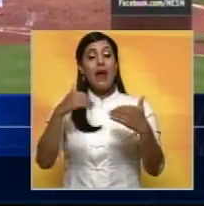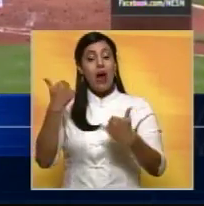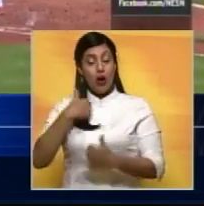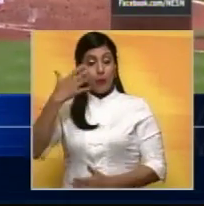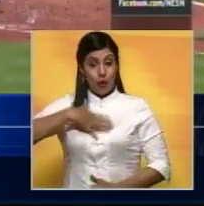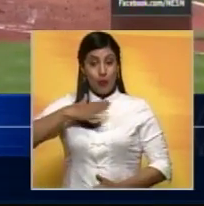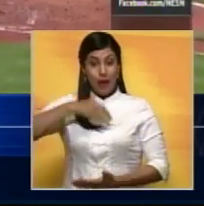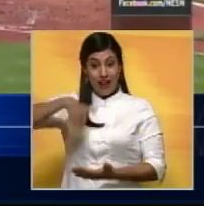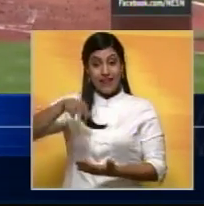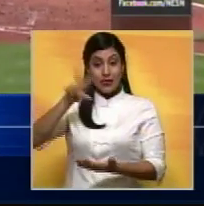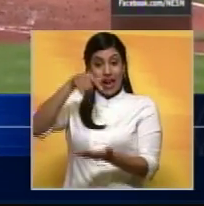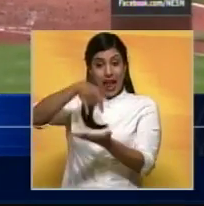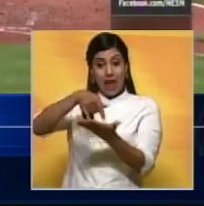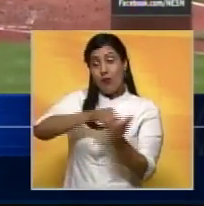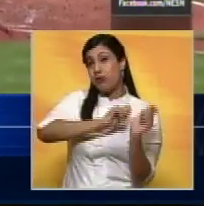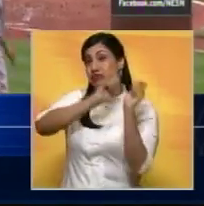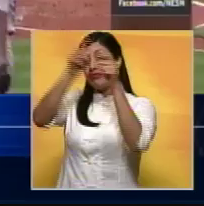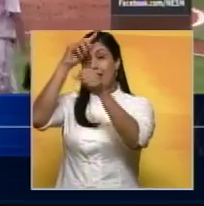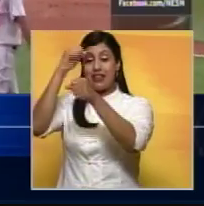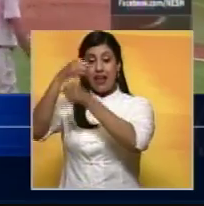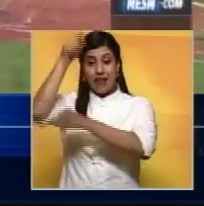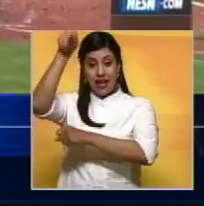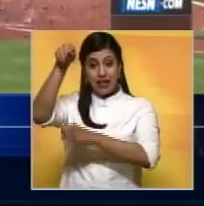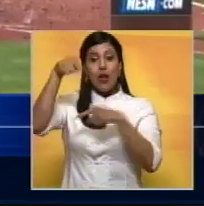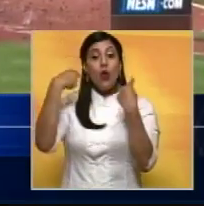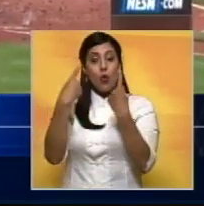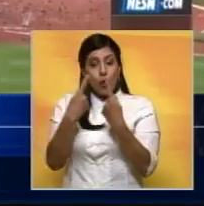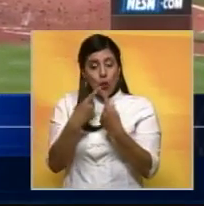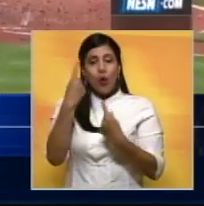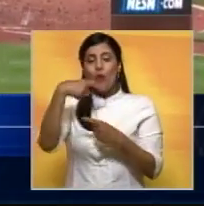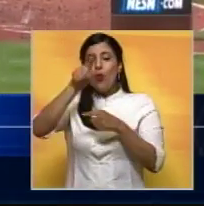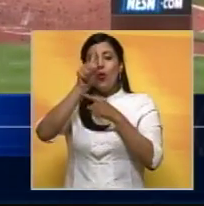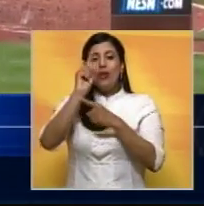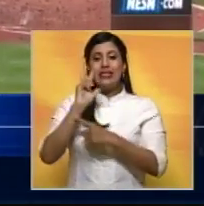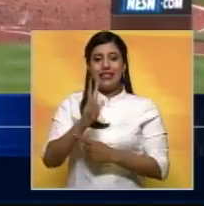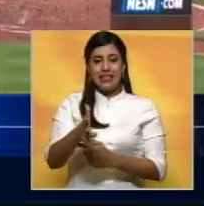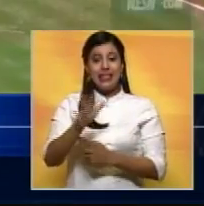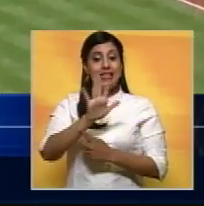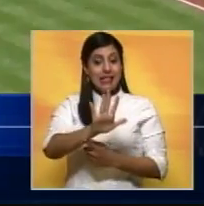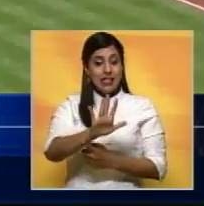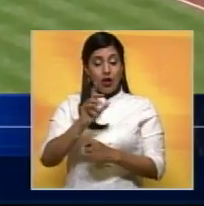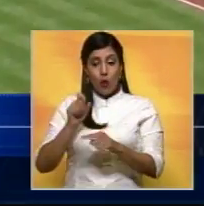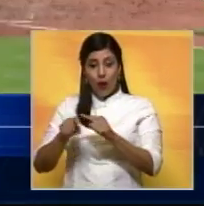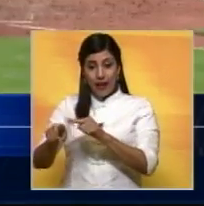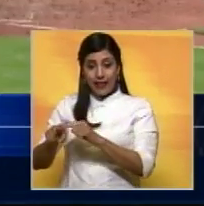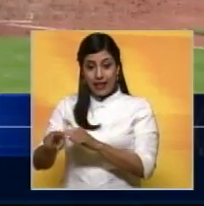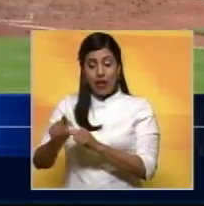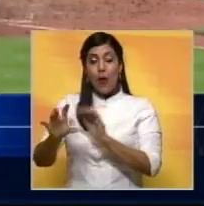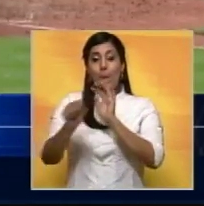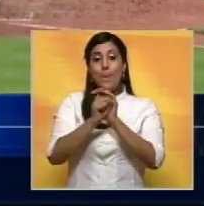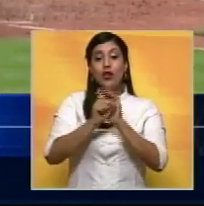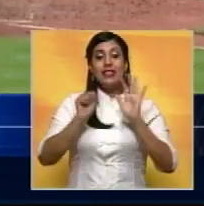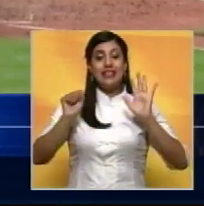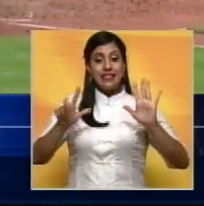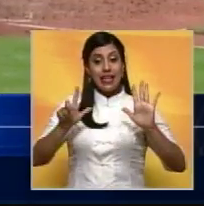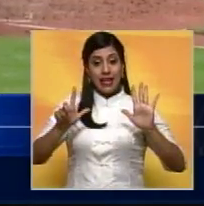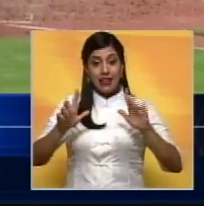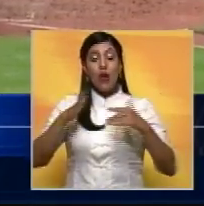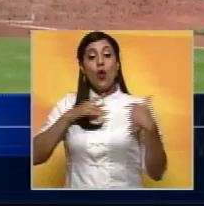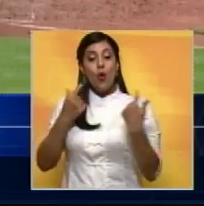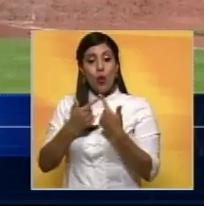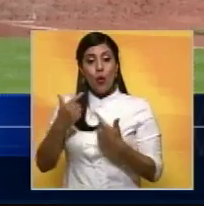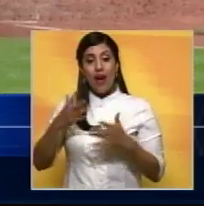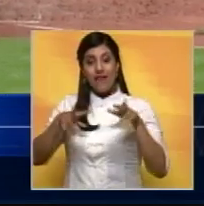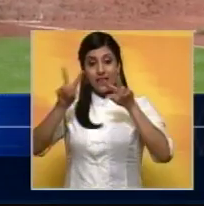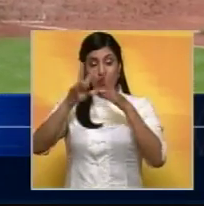El carabobeño lanzó por espacio de 6 episodios en los que solo toleró un hit, otorgó 5 boletos y ponchó a 7 rivales en la victoria